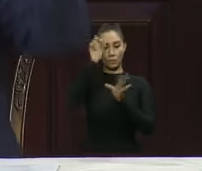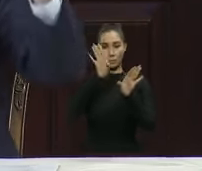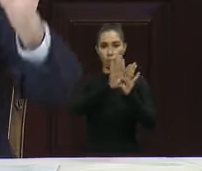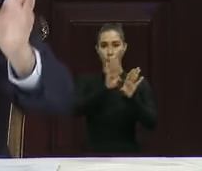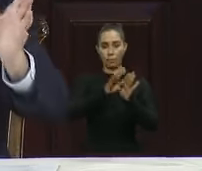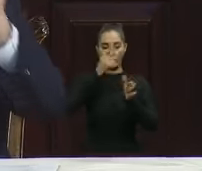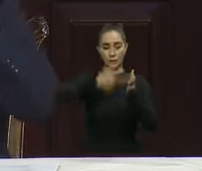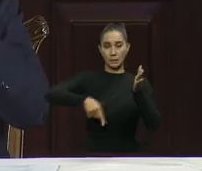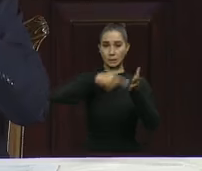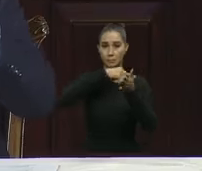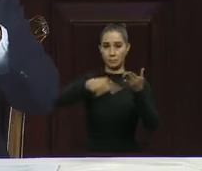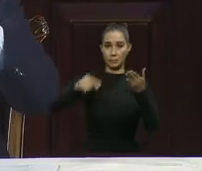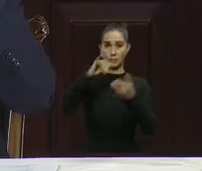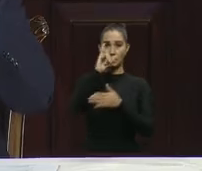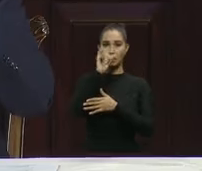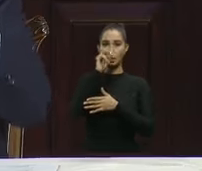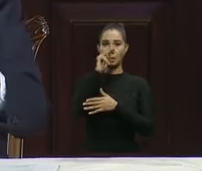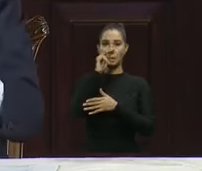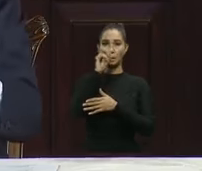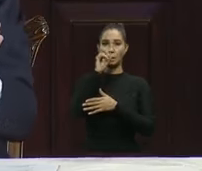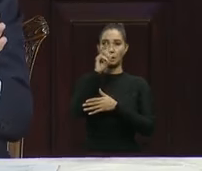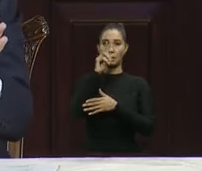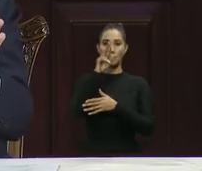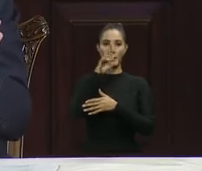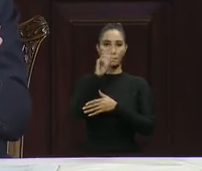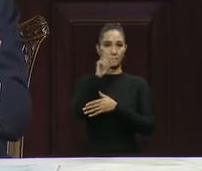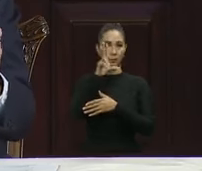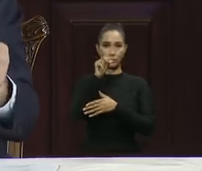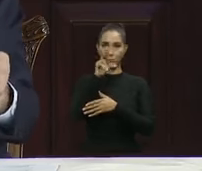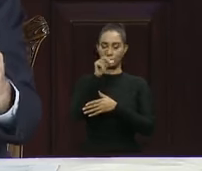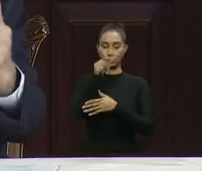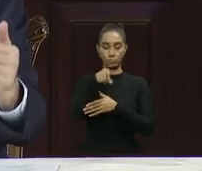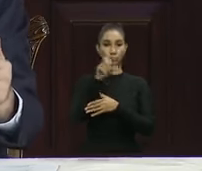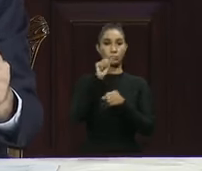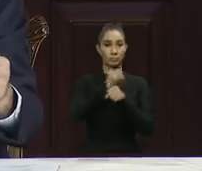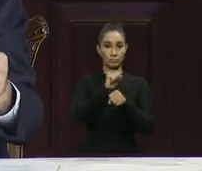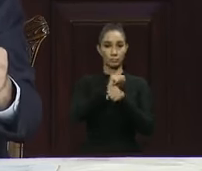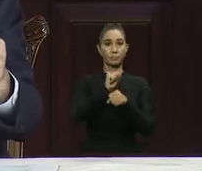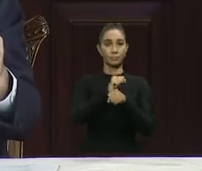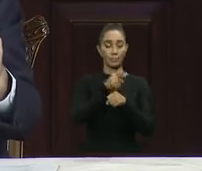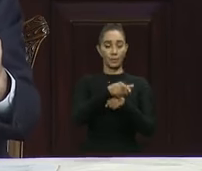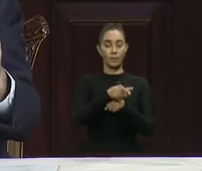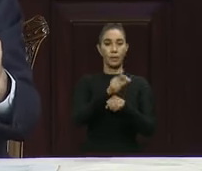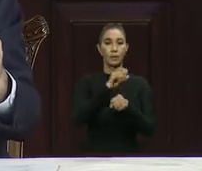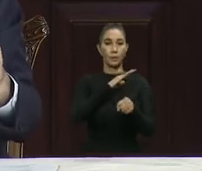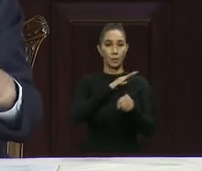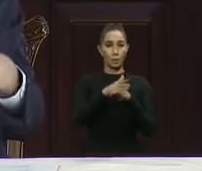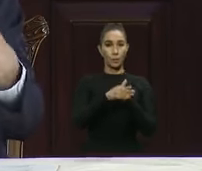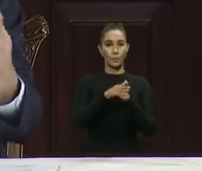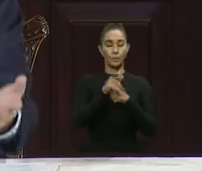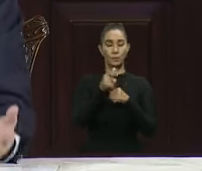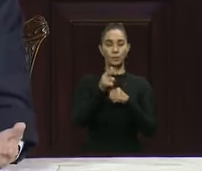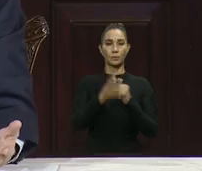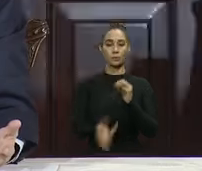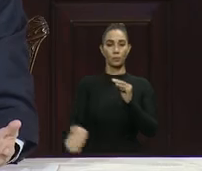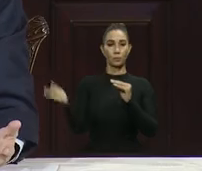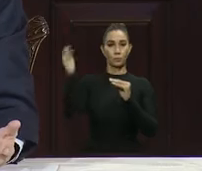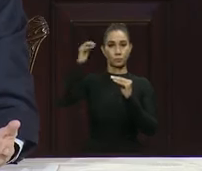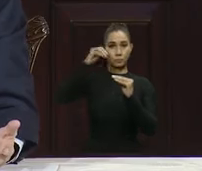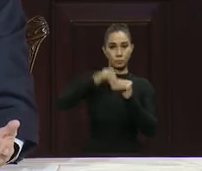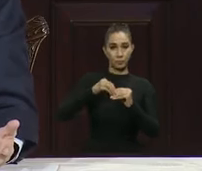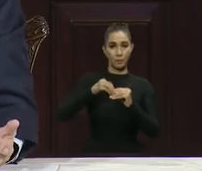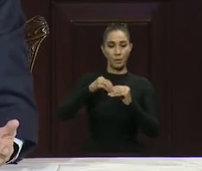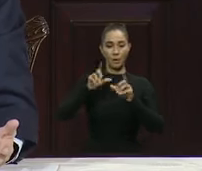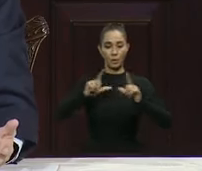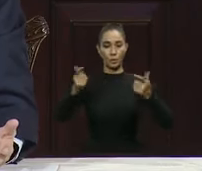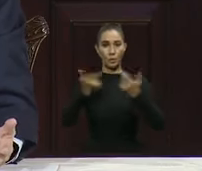elimine INEPRES. Yo dije que no, el INEPRES debe cumplir su función y le está cumpliendo. Y hemos duplicado las ventas en los